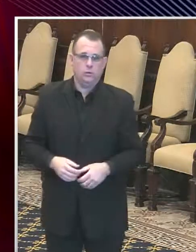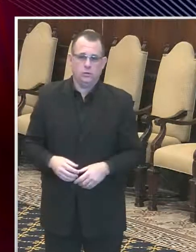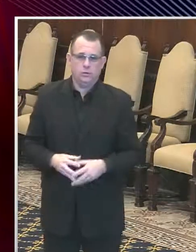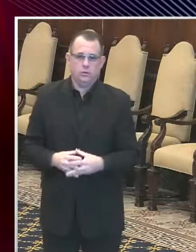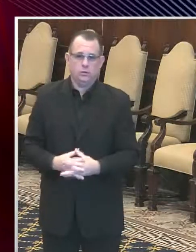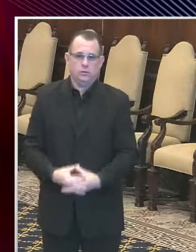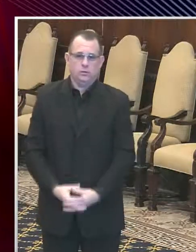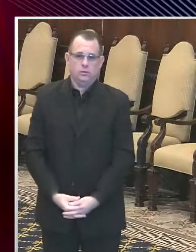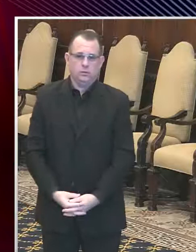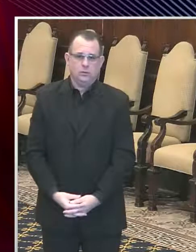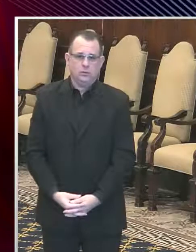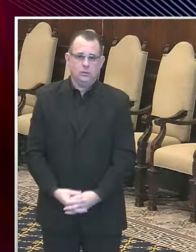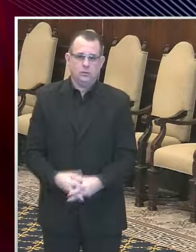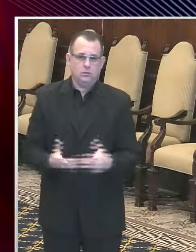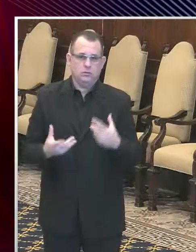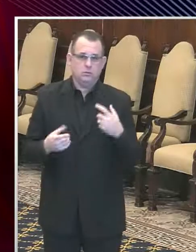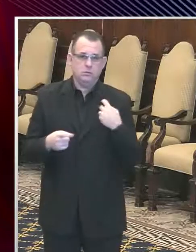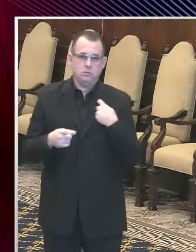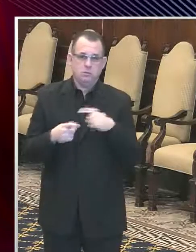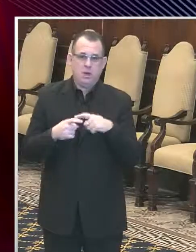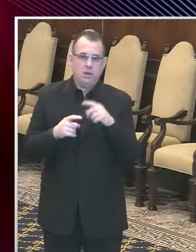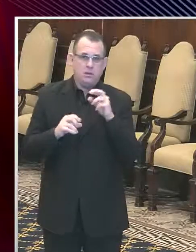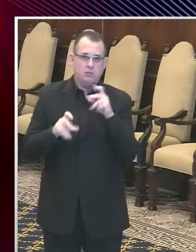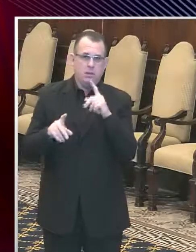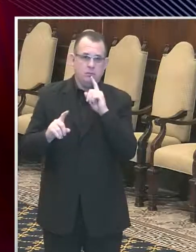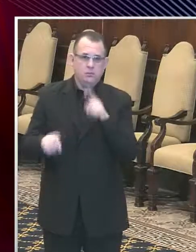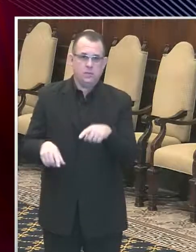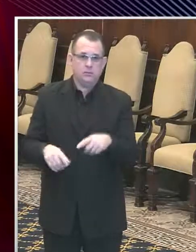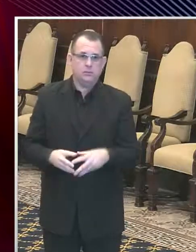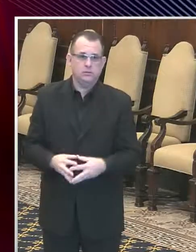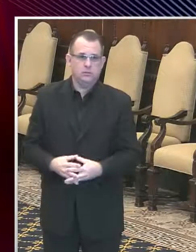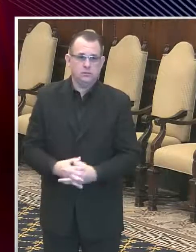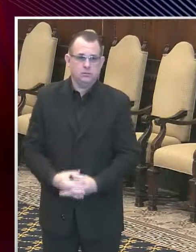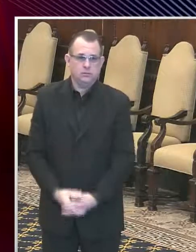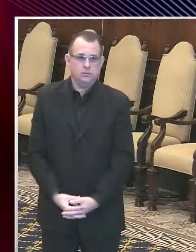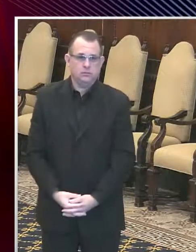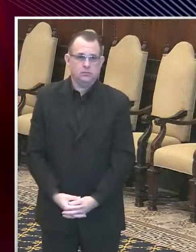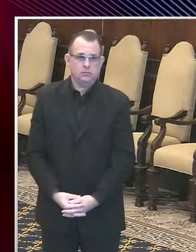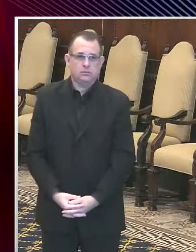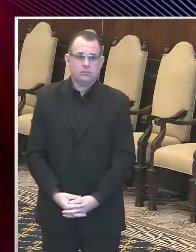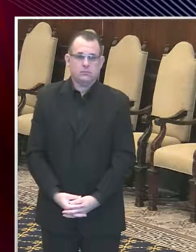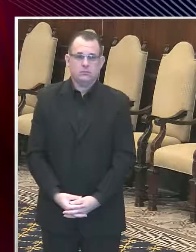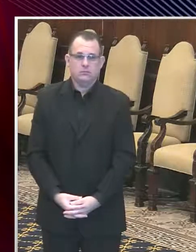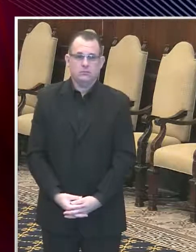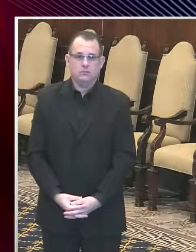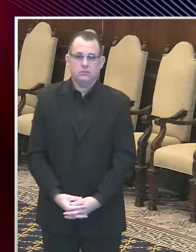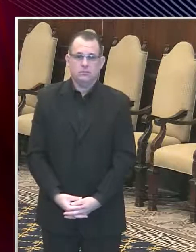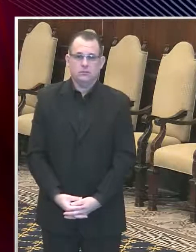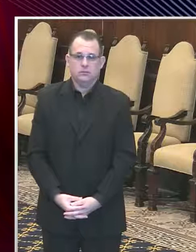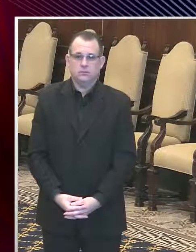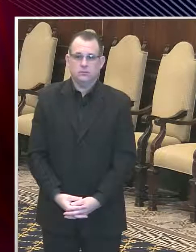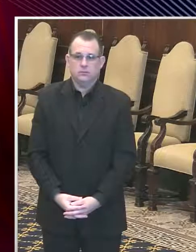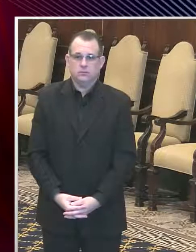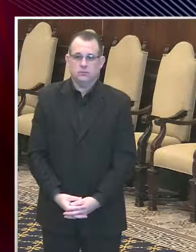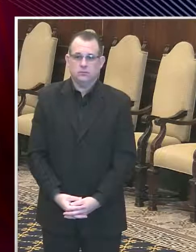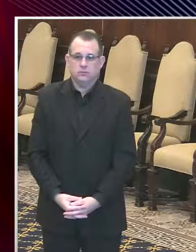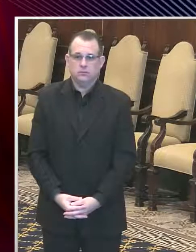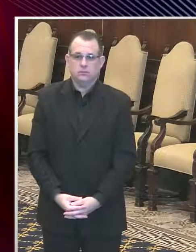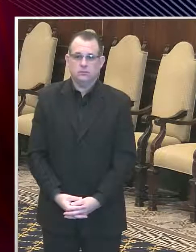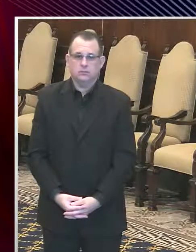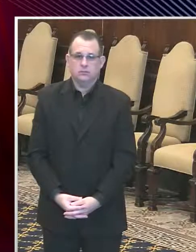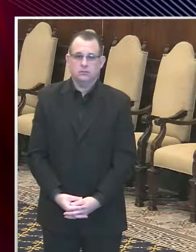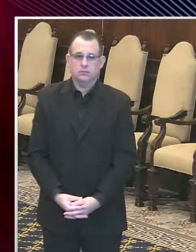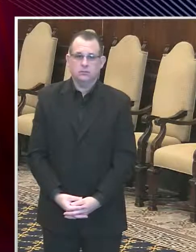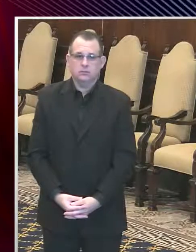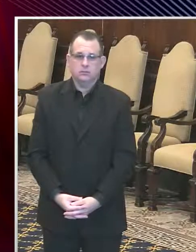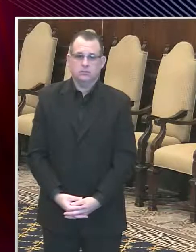encuentran suficientes insumos como hisopos para recolectar las pruebas, ni tampoco tienen los laboratorios la capacidad instalada para poder procesarlas.